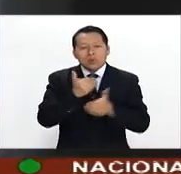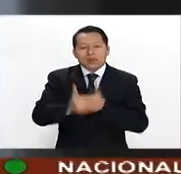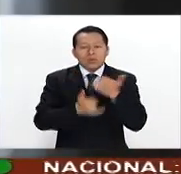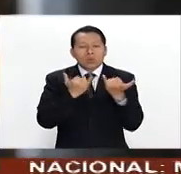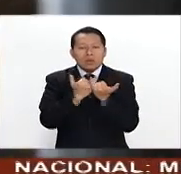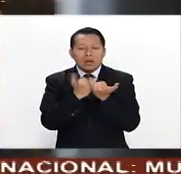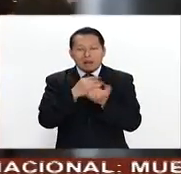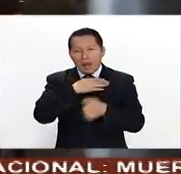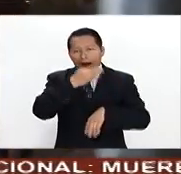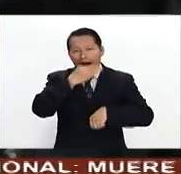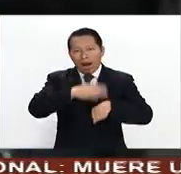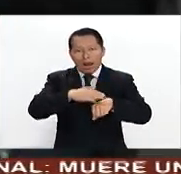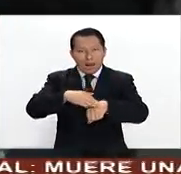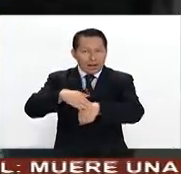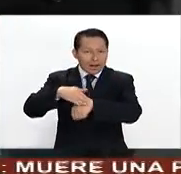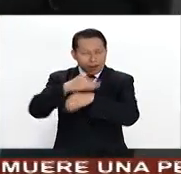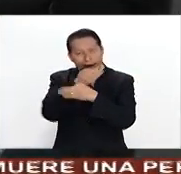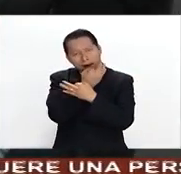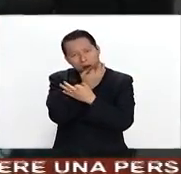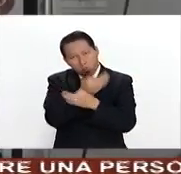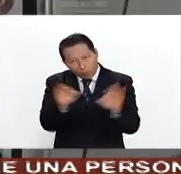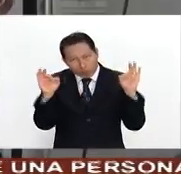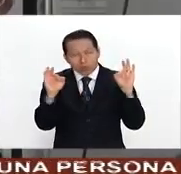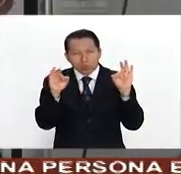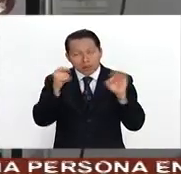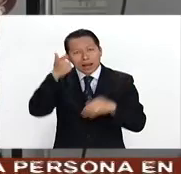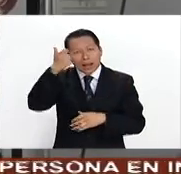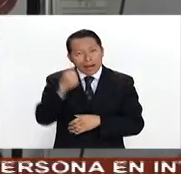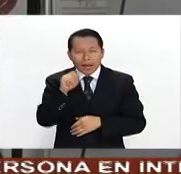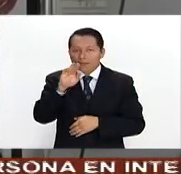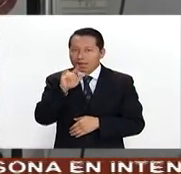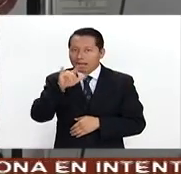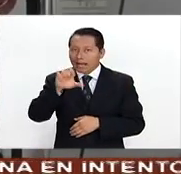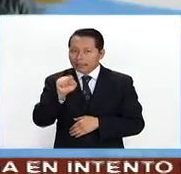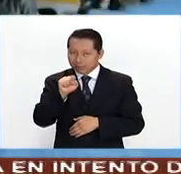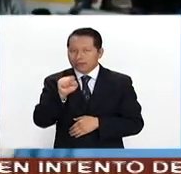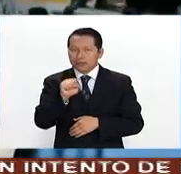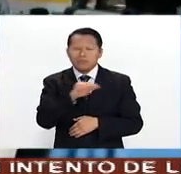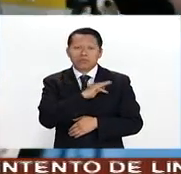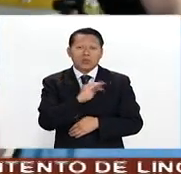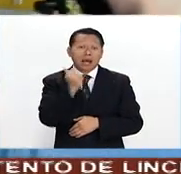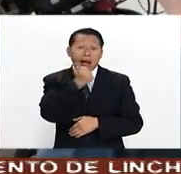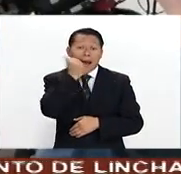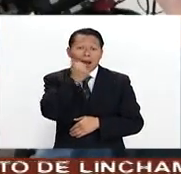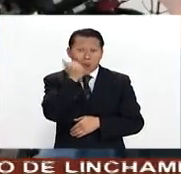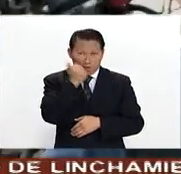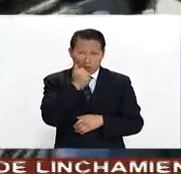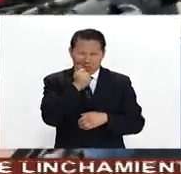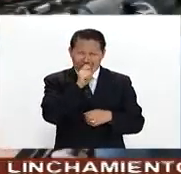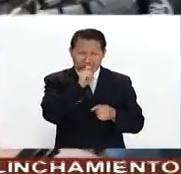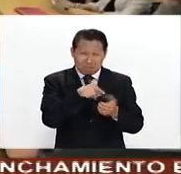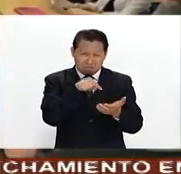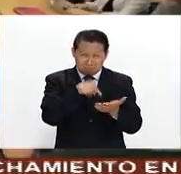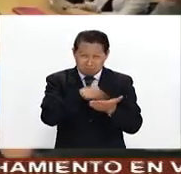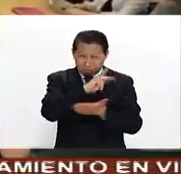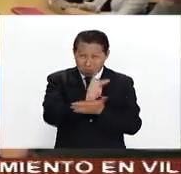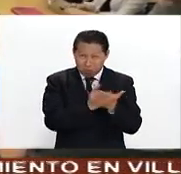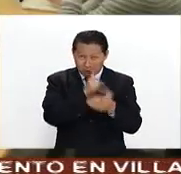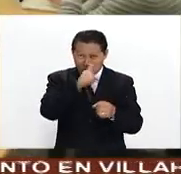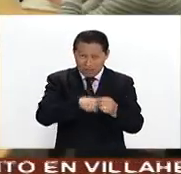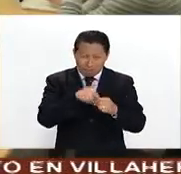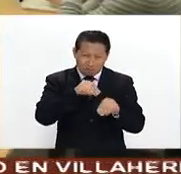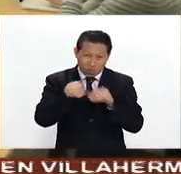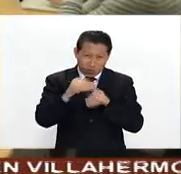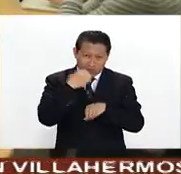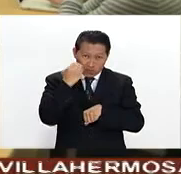una convocatoria de beca para todos aquellos alumnos que se encuentran inscritos en este programa de